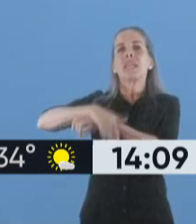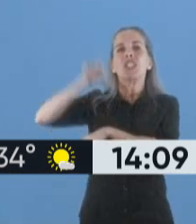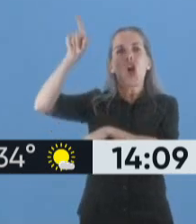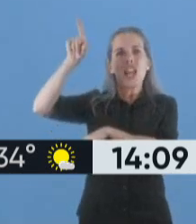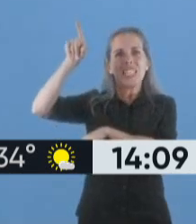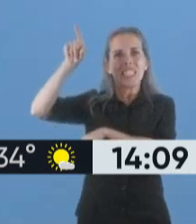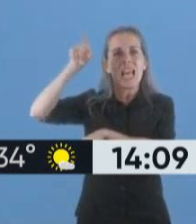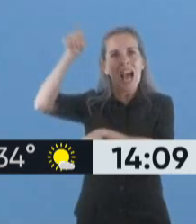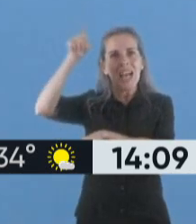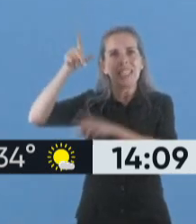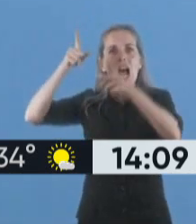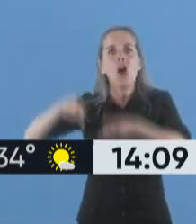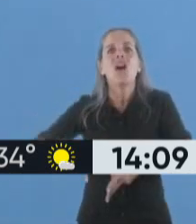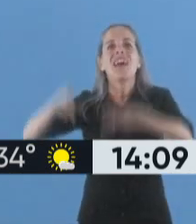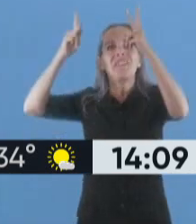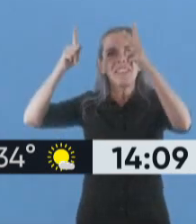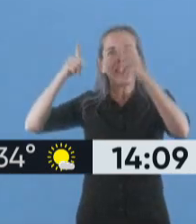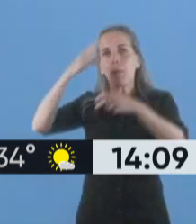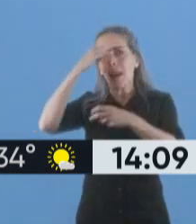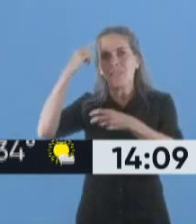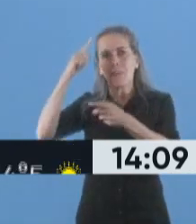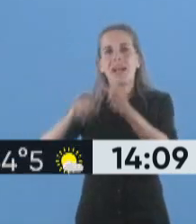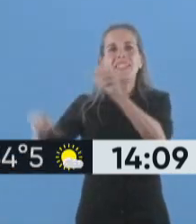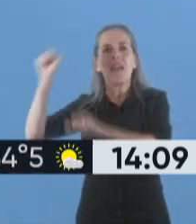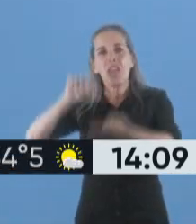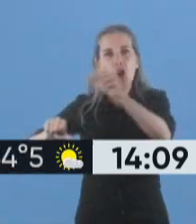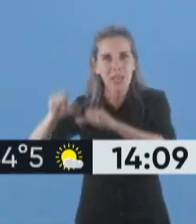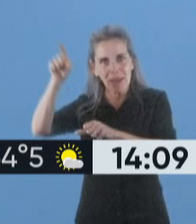edificio para farmacia y bioquímica.